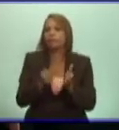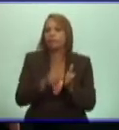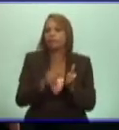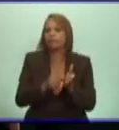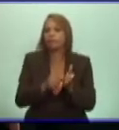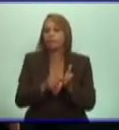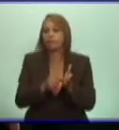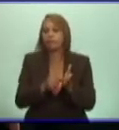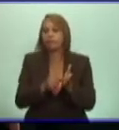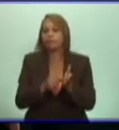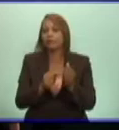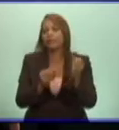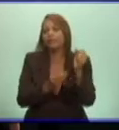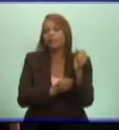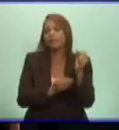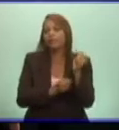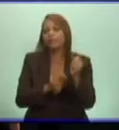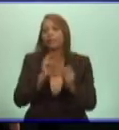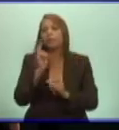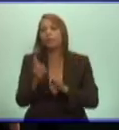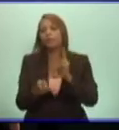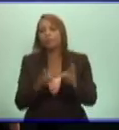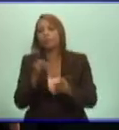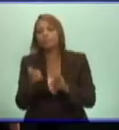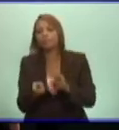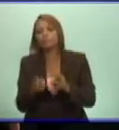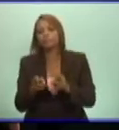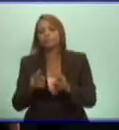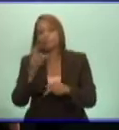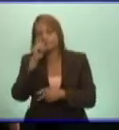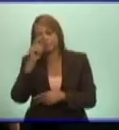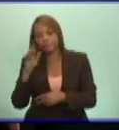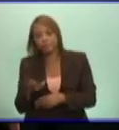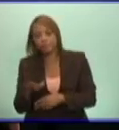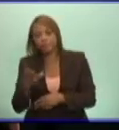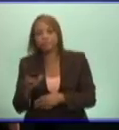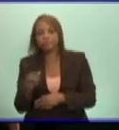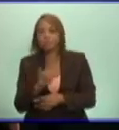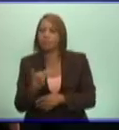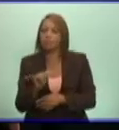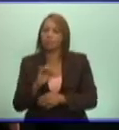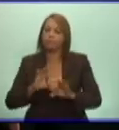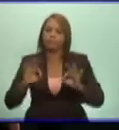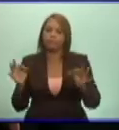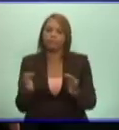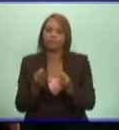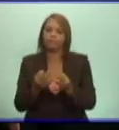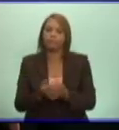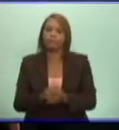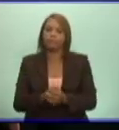que van a fortalecer la orientación de los niños y de las familias.